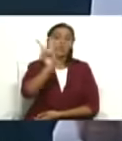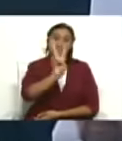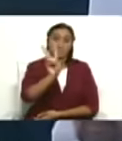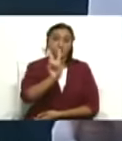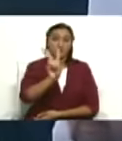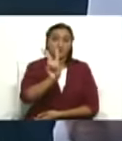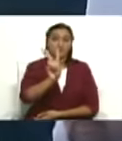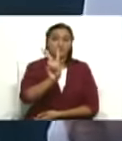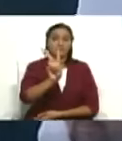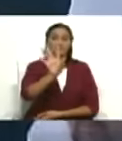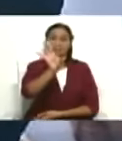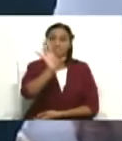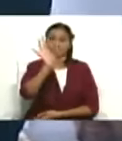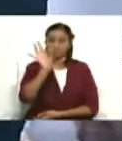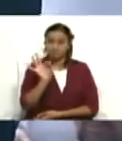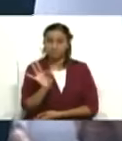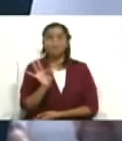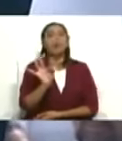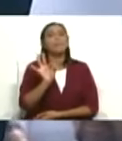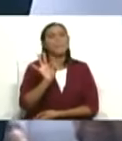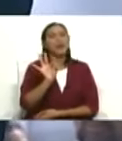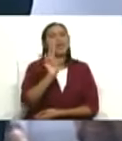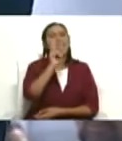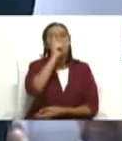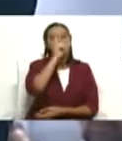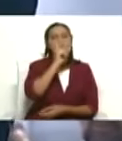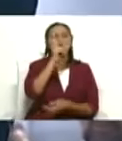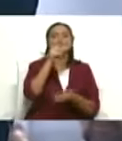Venezuela para el periodo